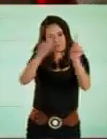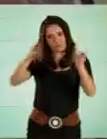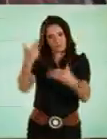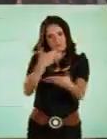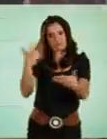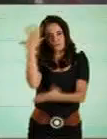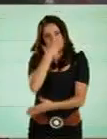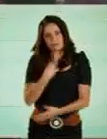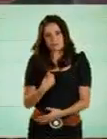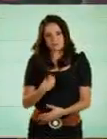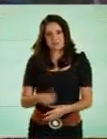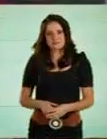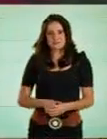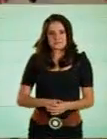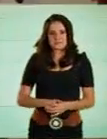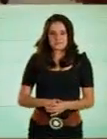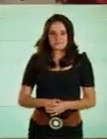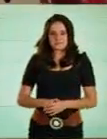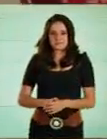cartel.